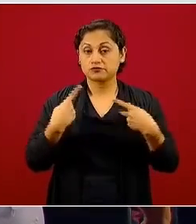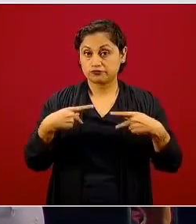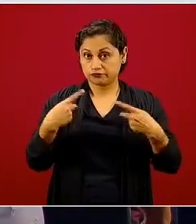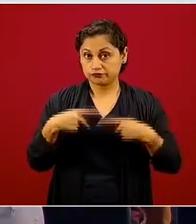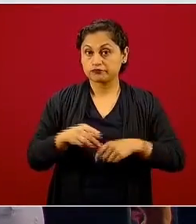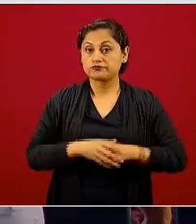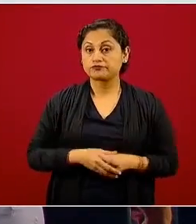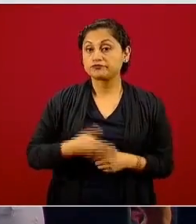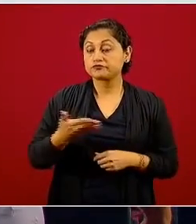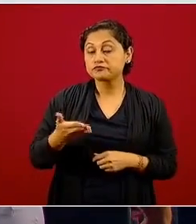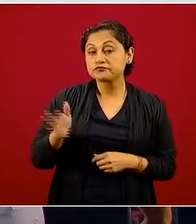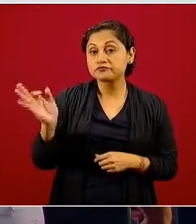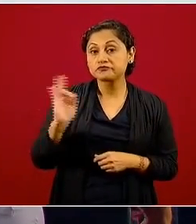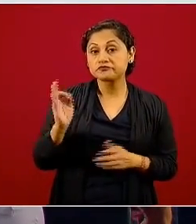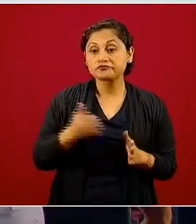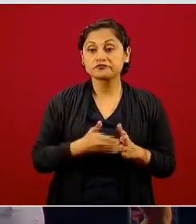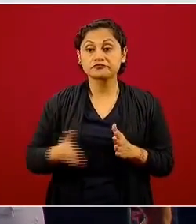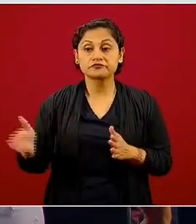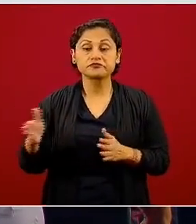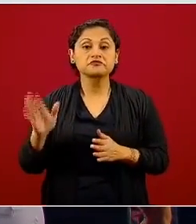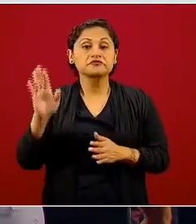para esa fecha